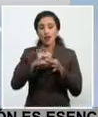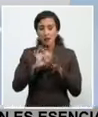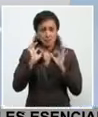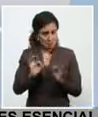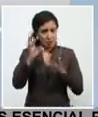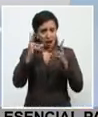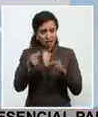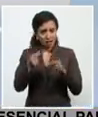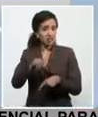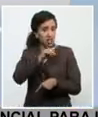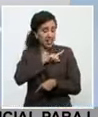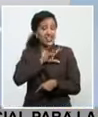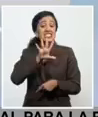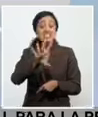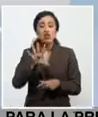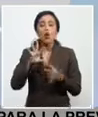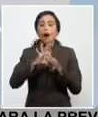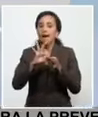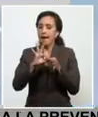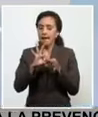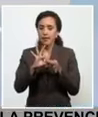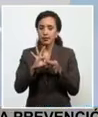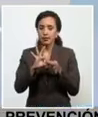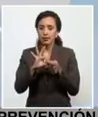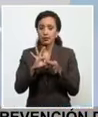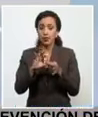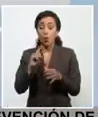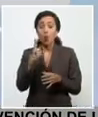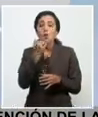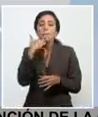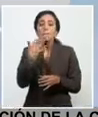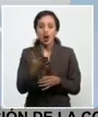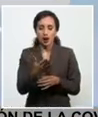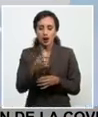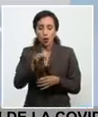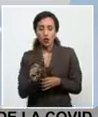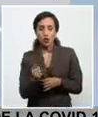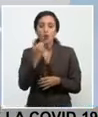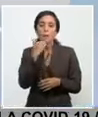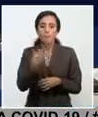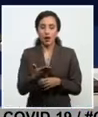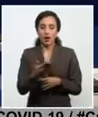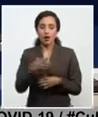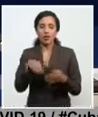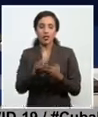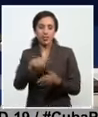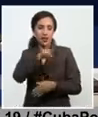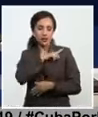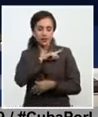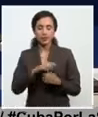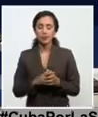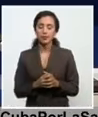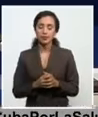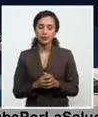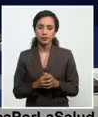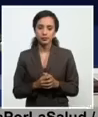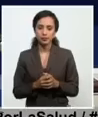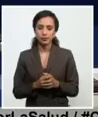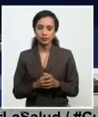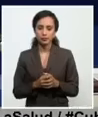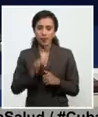graves. Y 5 graves, 1 más que el día de ayer. Ahora, de los casos